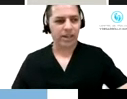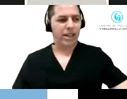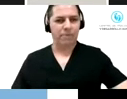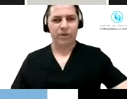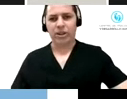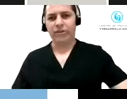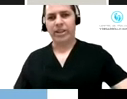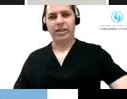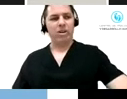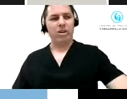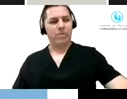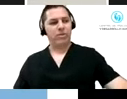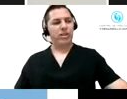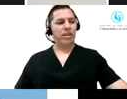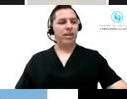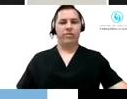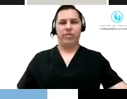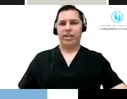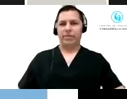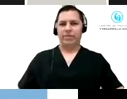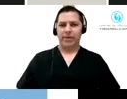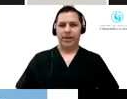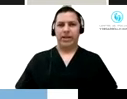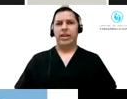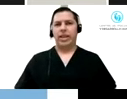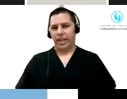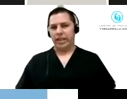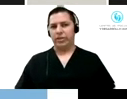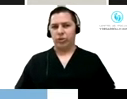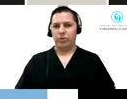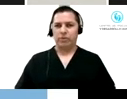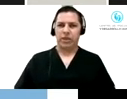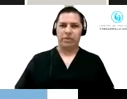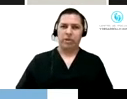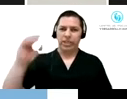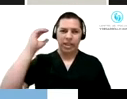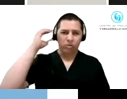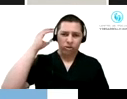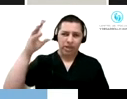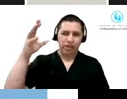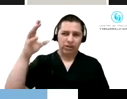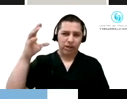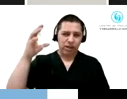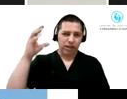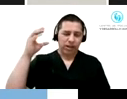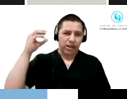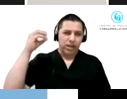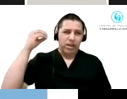Diego, la persona víctima o la persona que ofende el agresor, ¿verdad? Pero es en